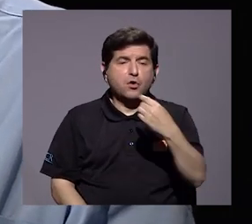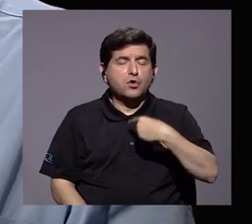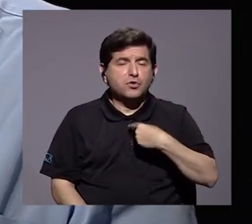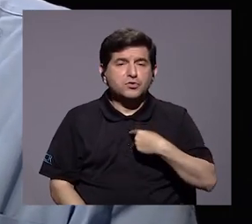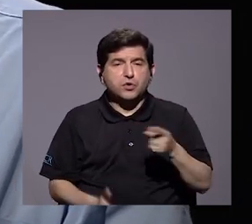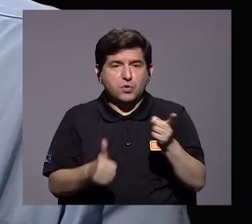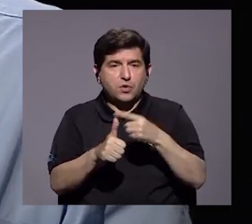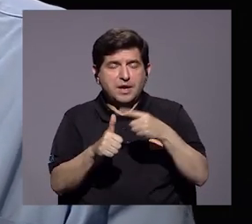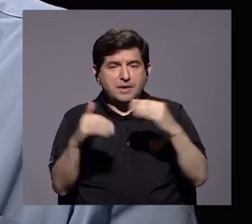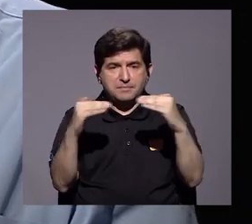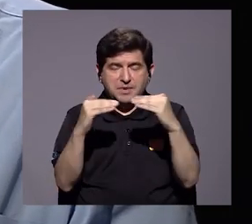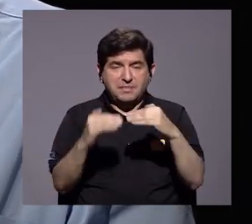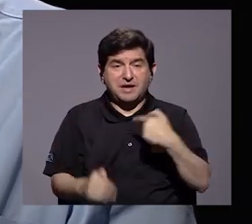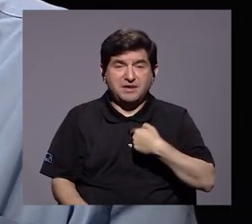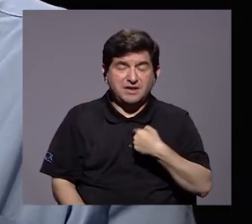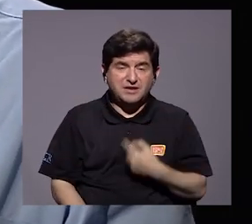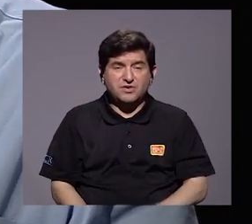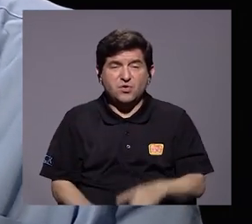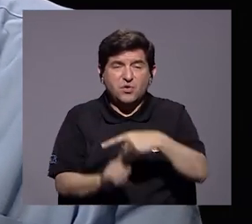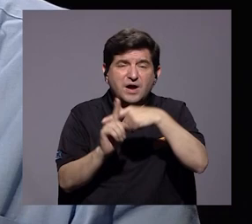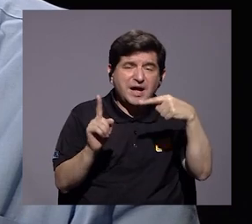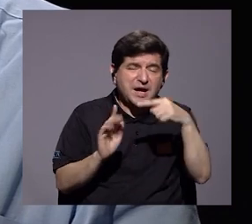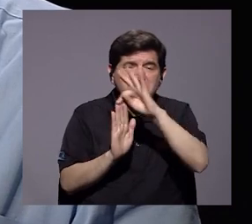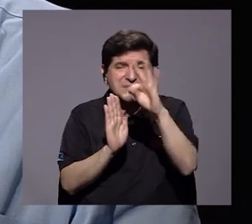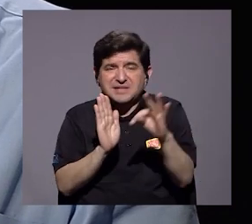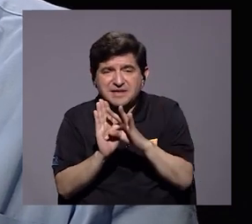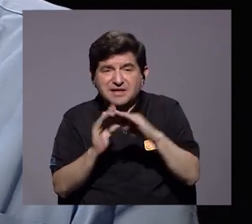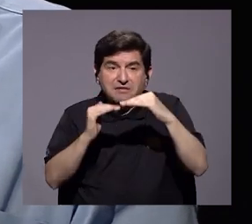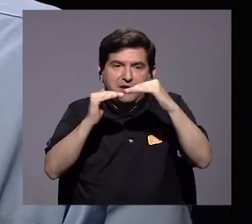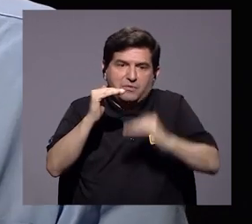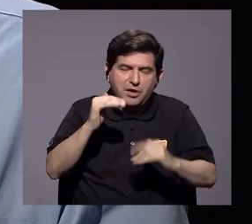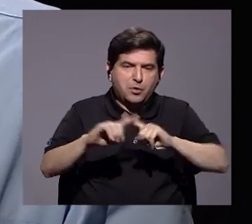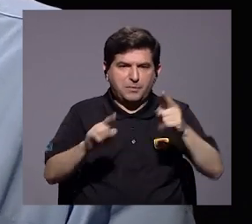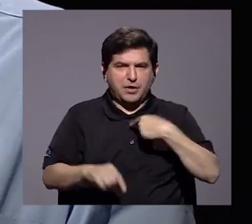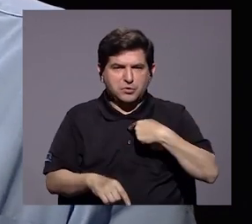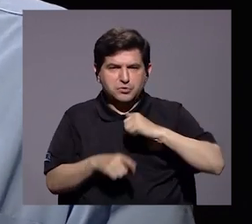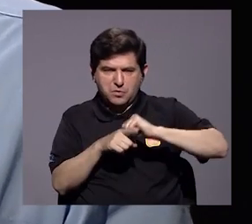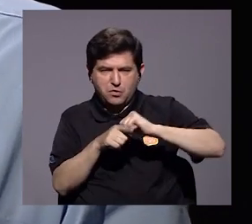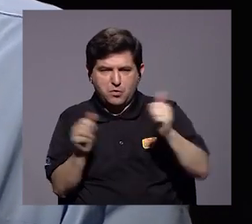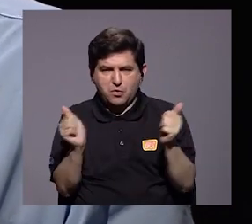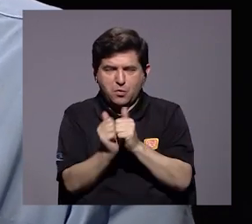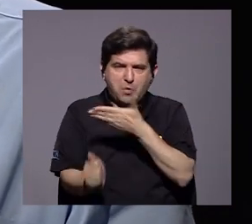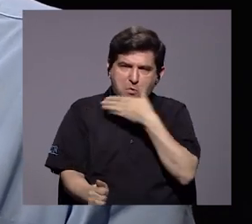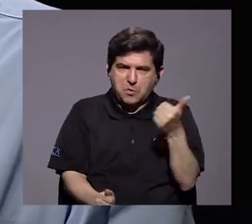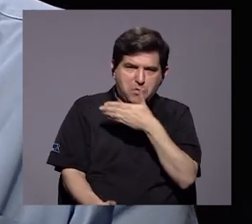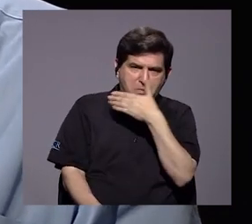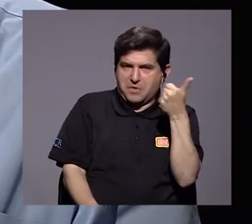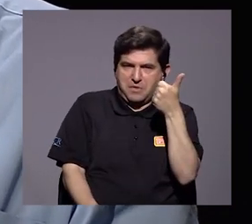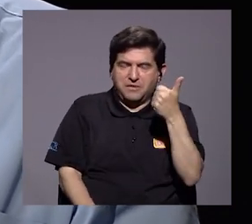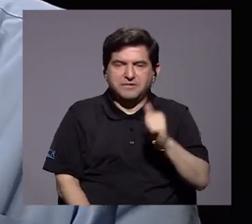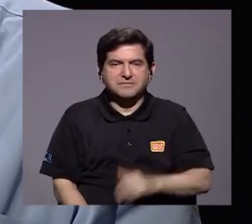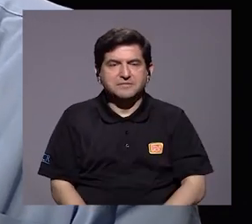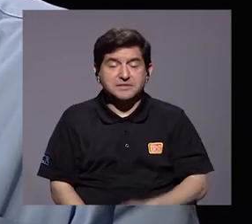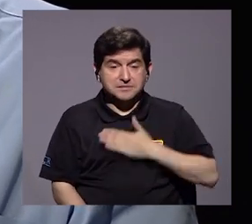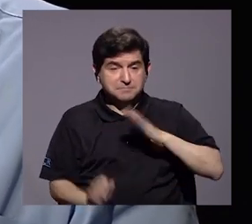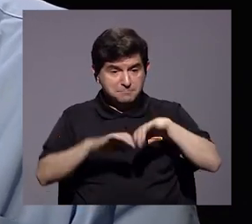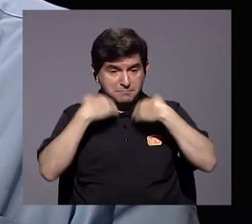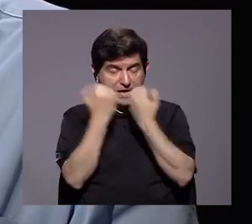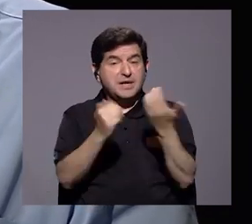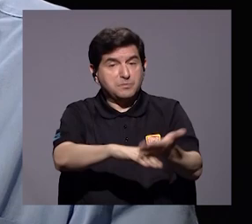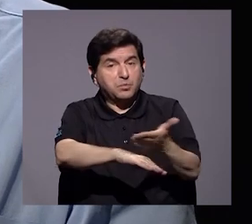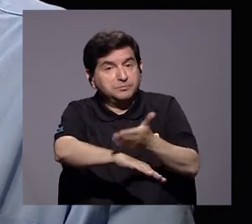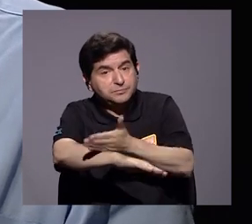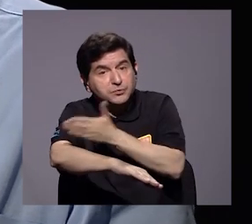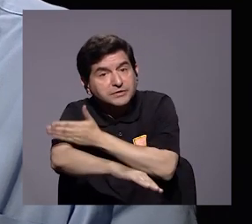a poner en primera división y voy a quedar a mitad de tabla a mitad de tabla para abajo pero me fogueo con los mejores en el rollo con los mejores y entonces mi equipo empieza a mejorar